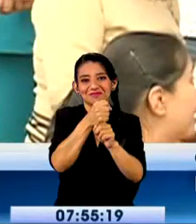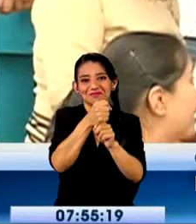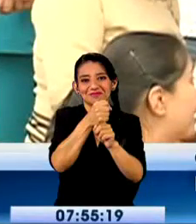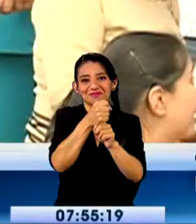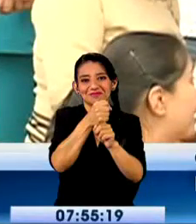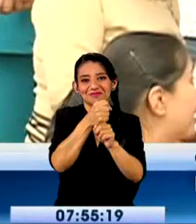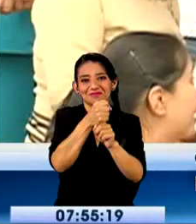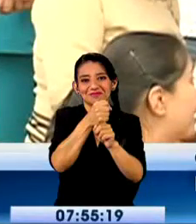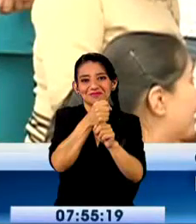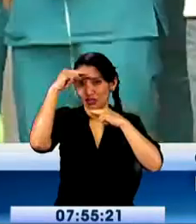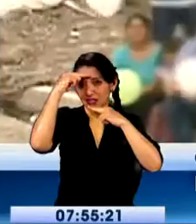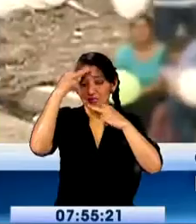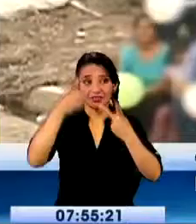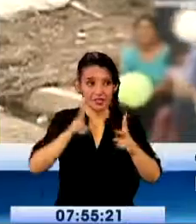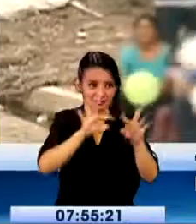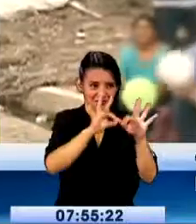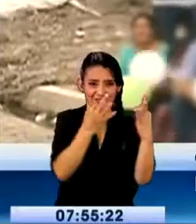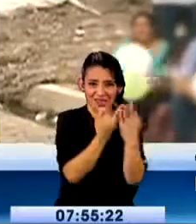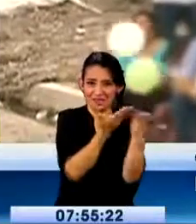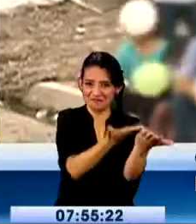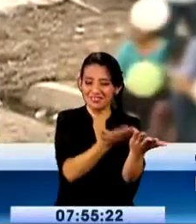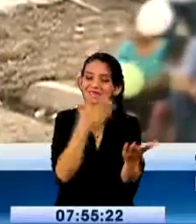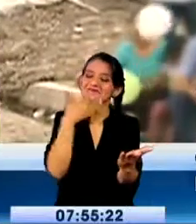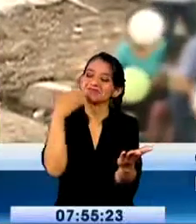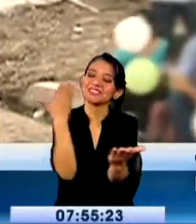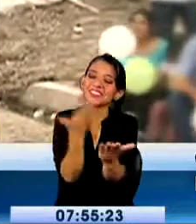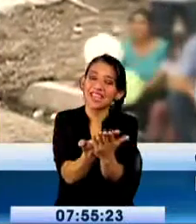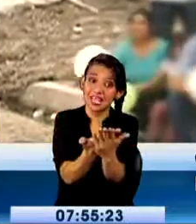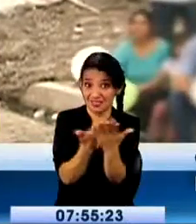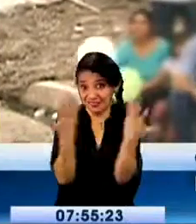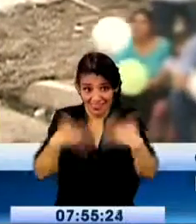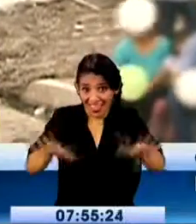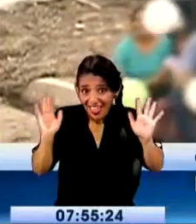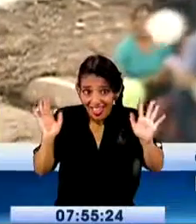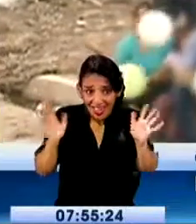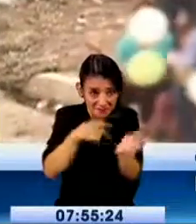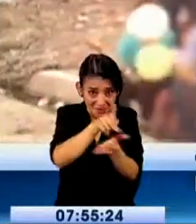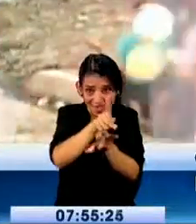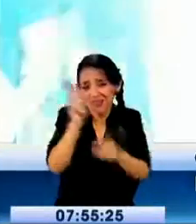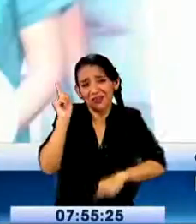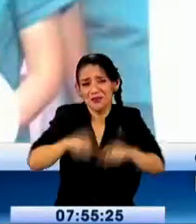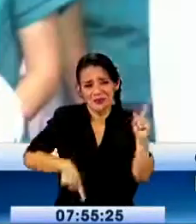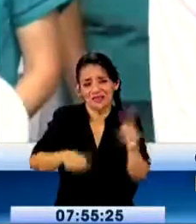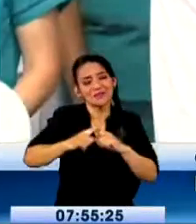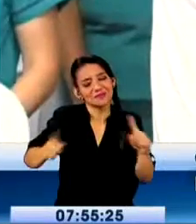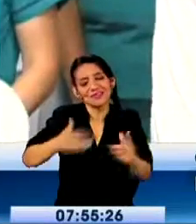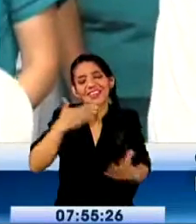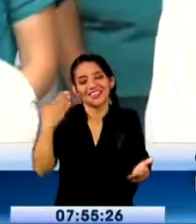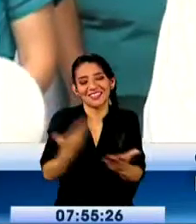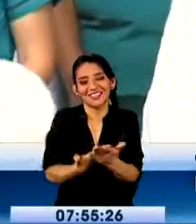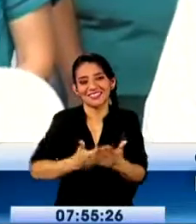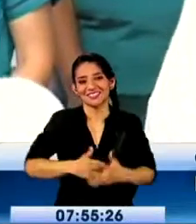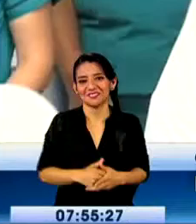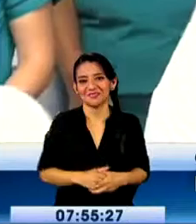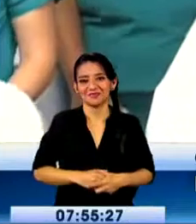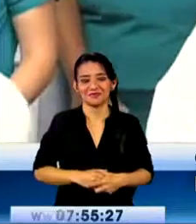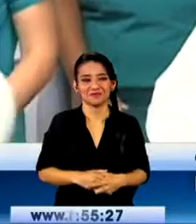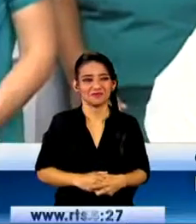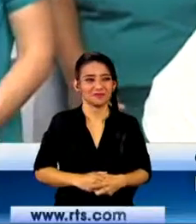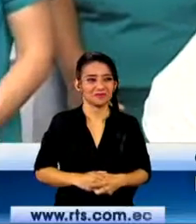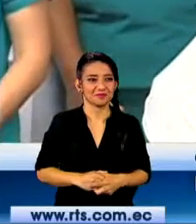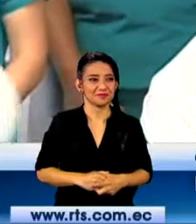parte y seguramente de la familia de Angélica, un gracias no basta para pagar tanta bondad. Si Dios está a tu lado.